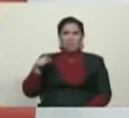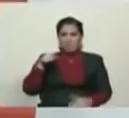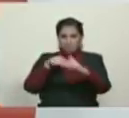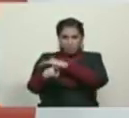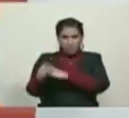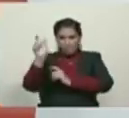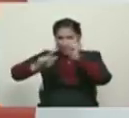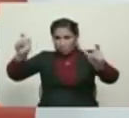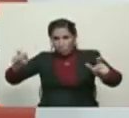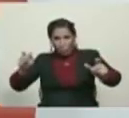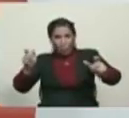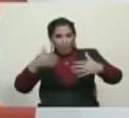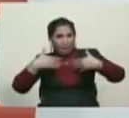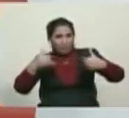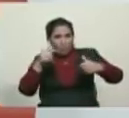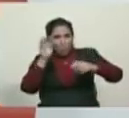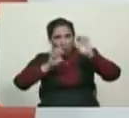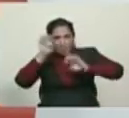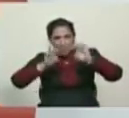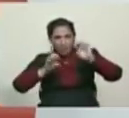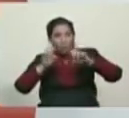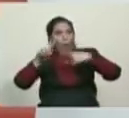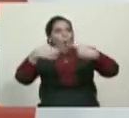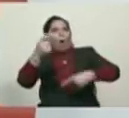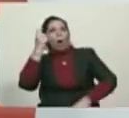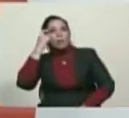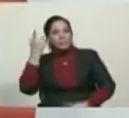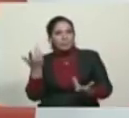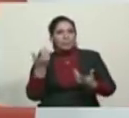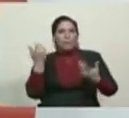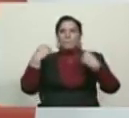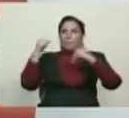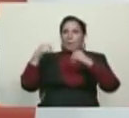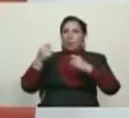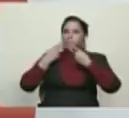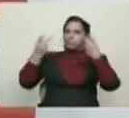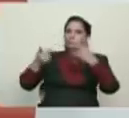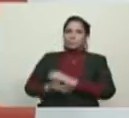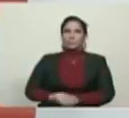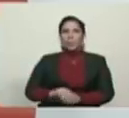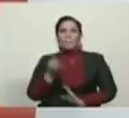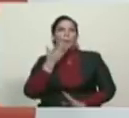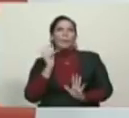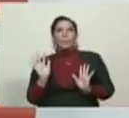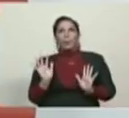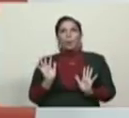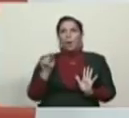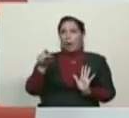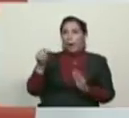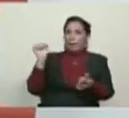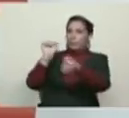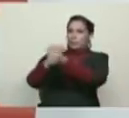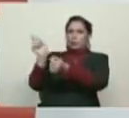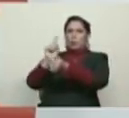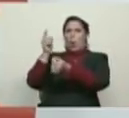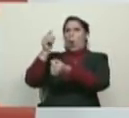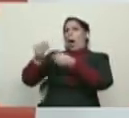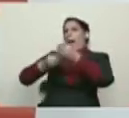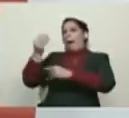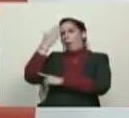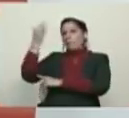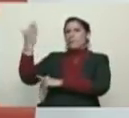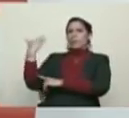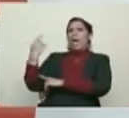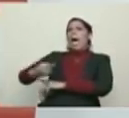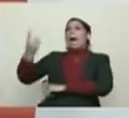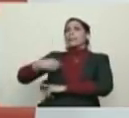les importa. Ah, porque el otro día tienen preparada la declaración, como por ejemplo, esta detención no nos hará olvidar que